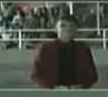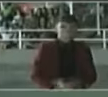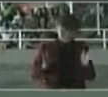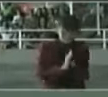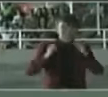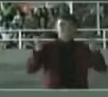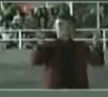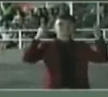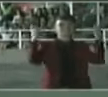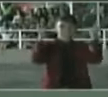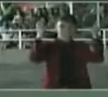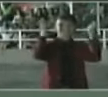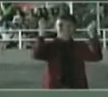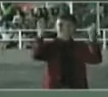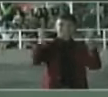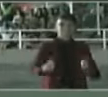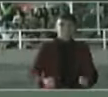¡Aleluya!